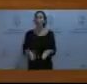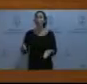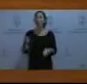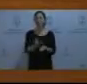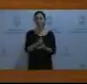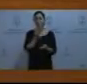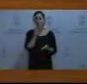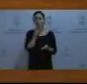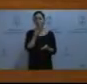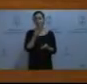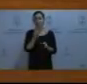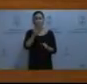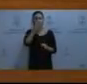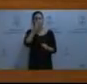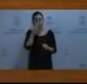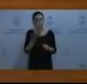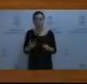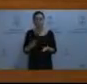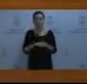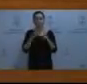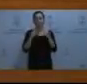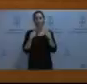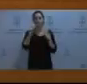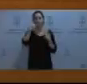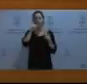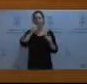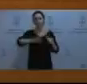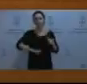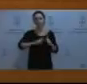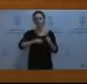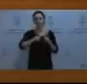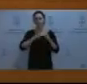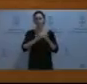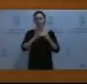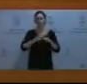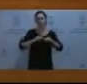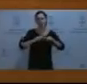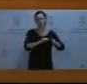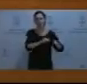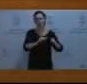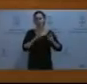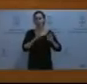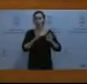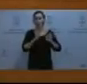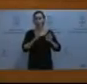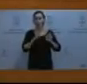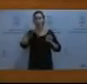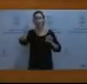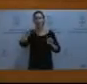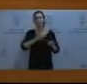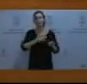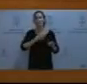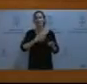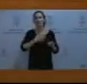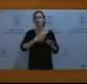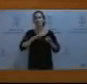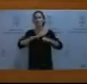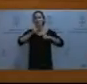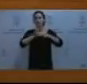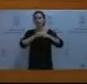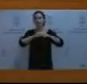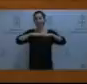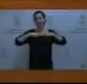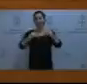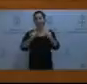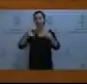yo creo que el interés de este diputado de su grupo parlamentario sobre un patrimonio milenario de Asturias, que es la cultura castreña, de los antiguos